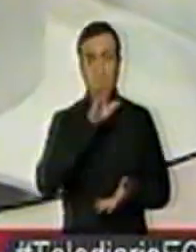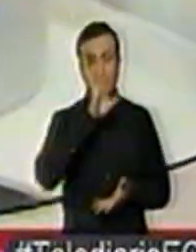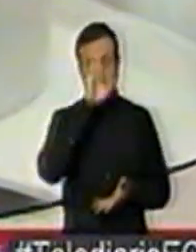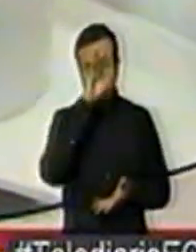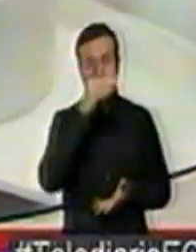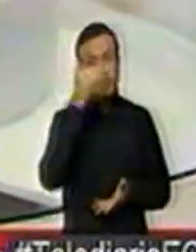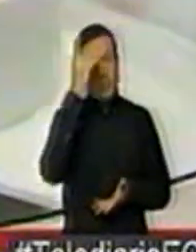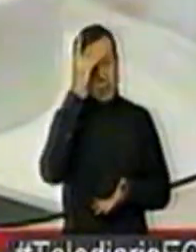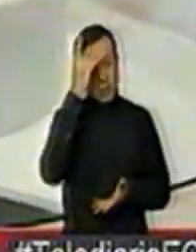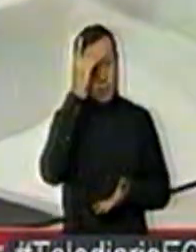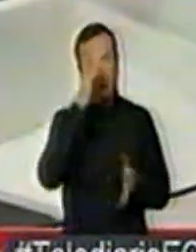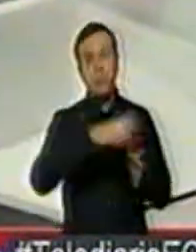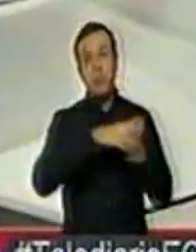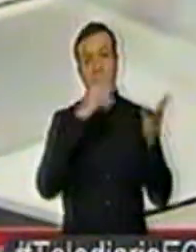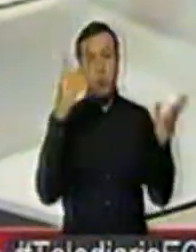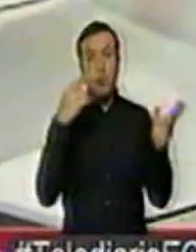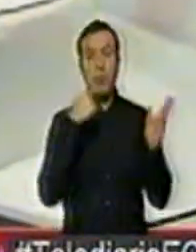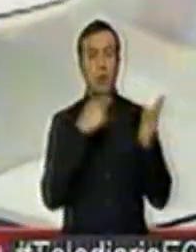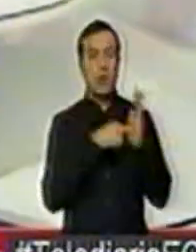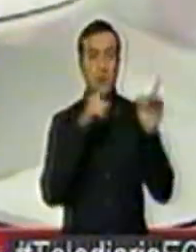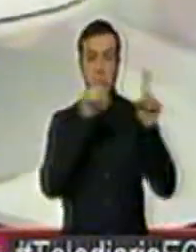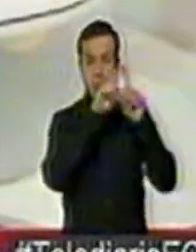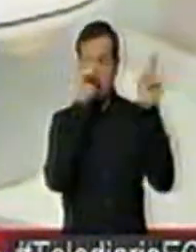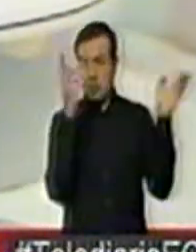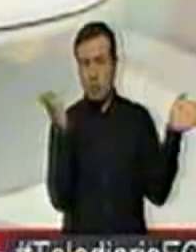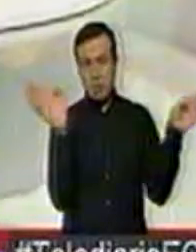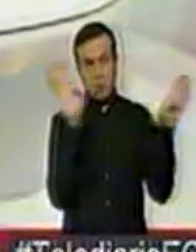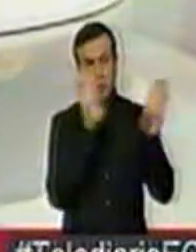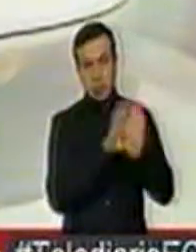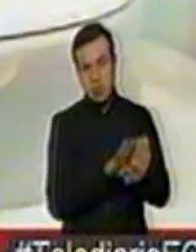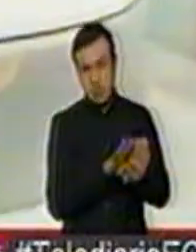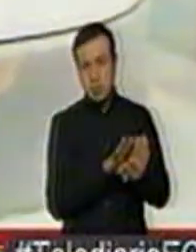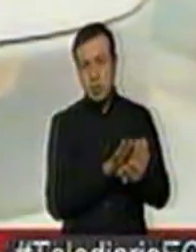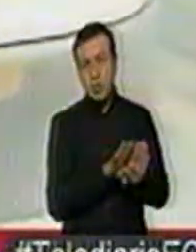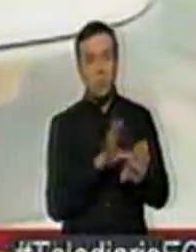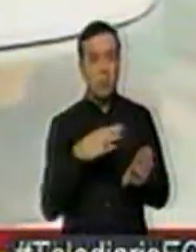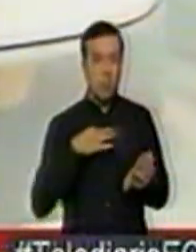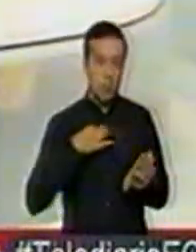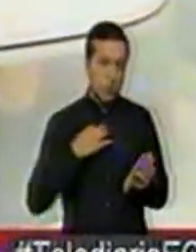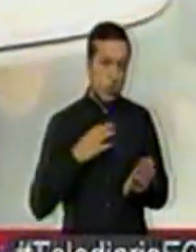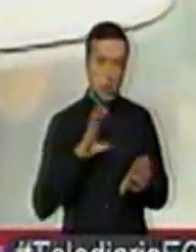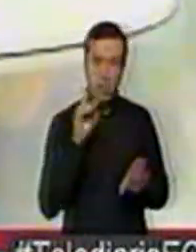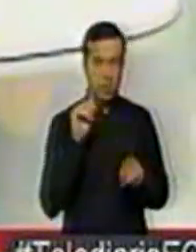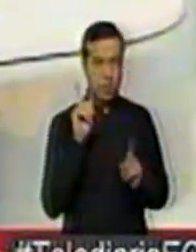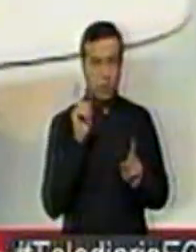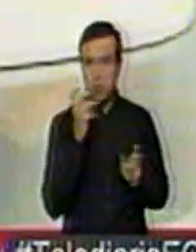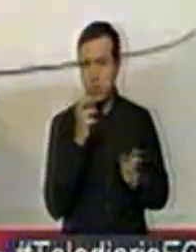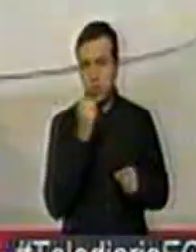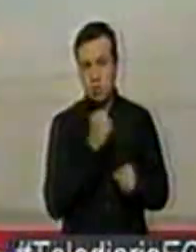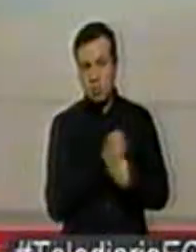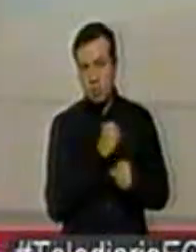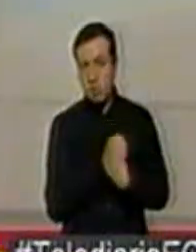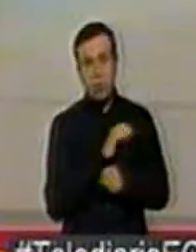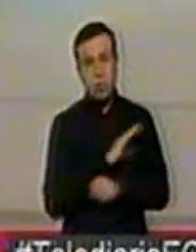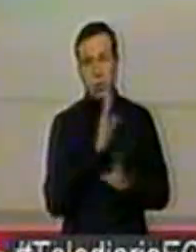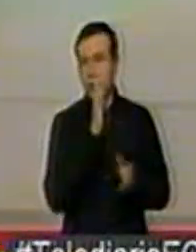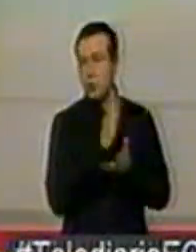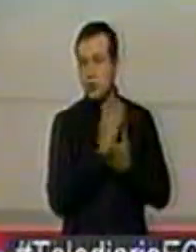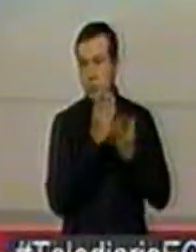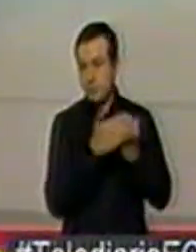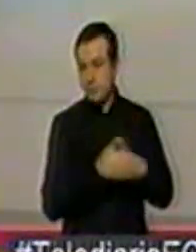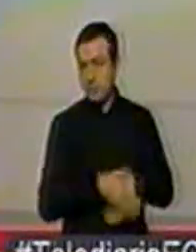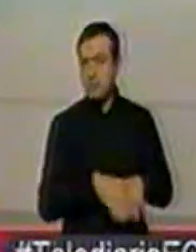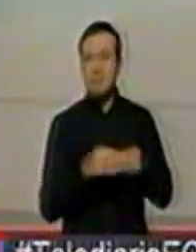está debiendo al estado si está liquidando la empresa por alguna razón es voluntario porque ya no quiere trabajar más como que se harto de todo esto